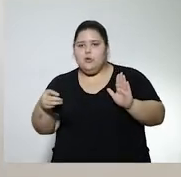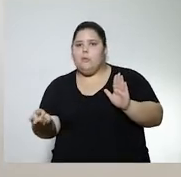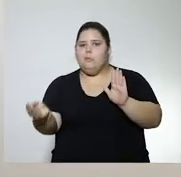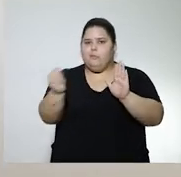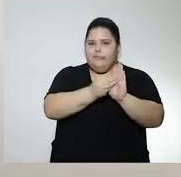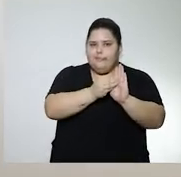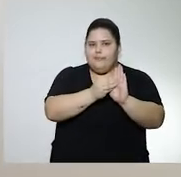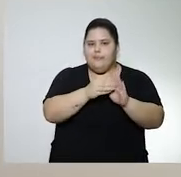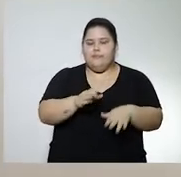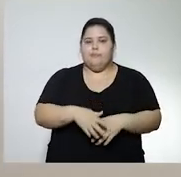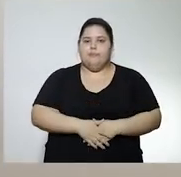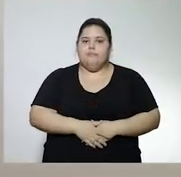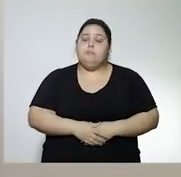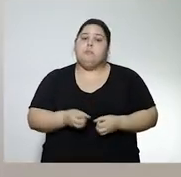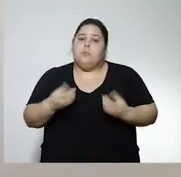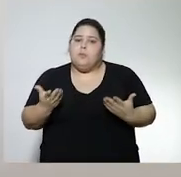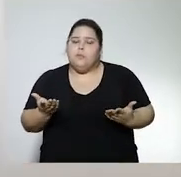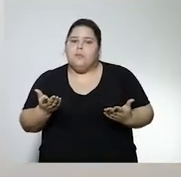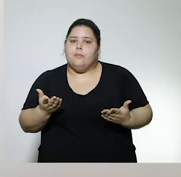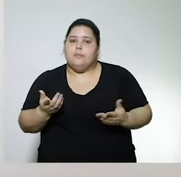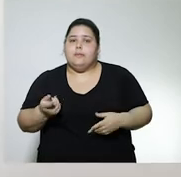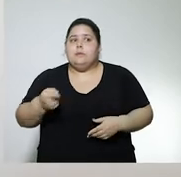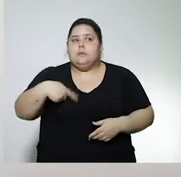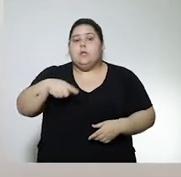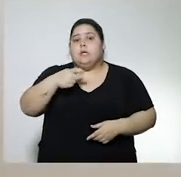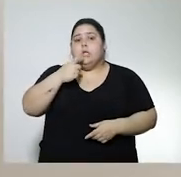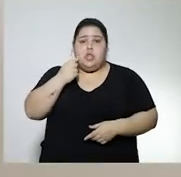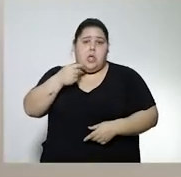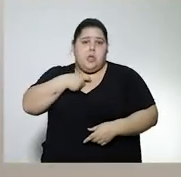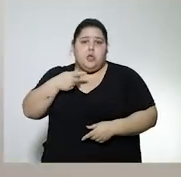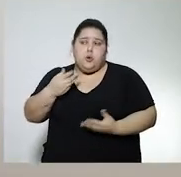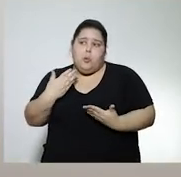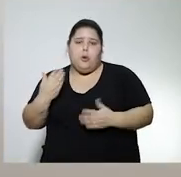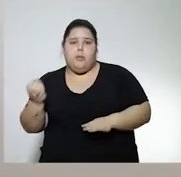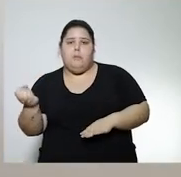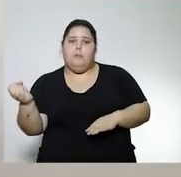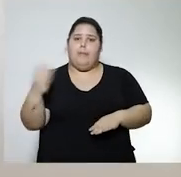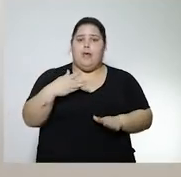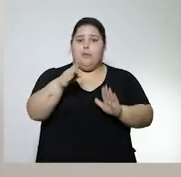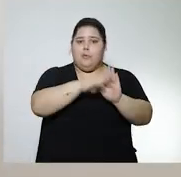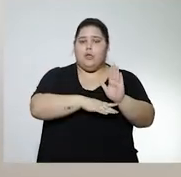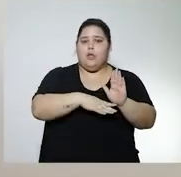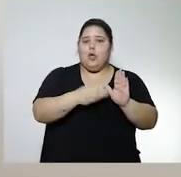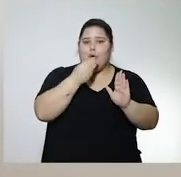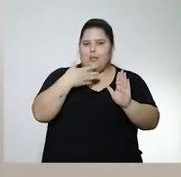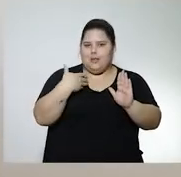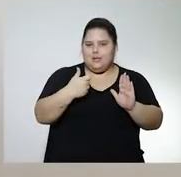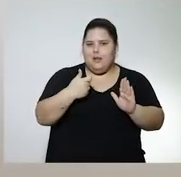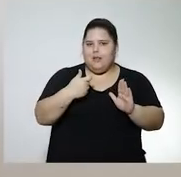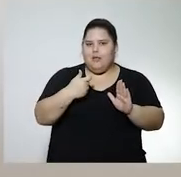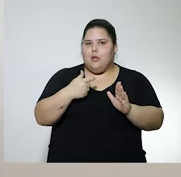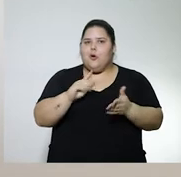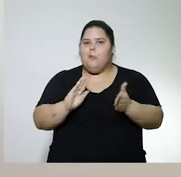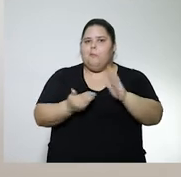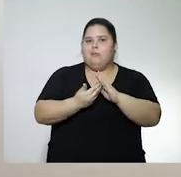alimentación saludable. Así que bueno, si un día tienen ganas, también les voy a pasar una receta de un snack saludable en base a legumbres, que